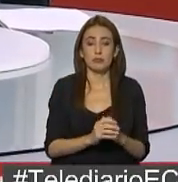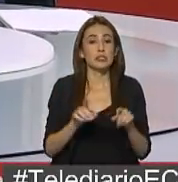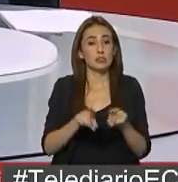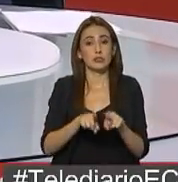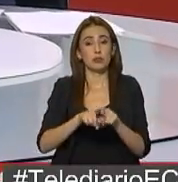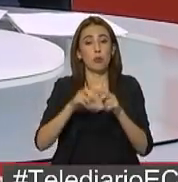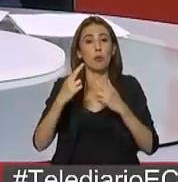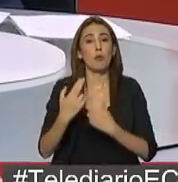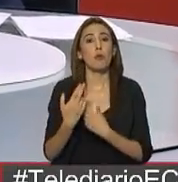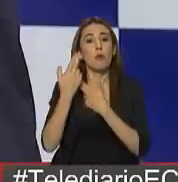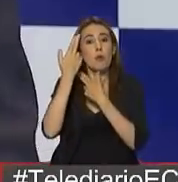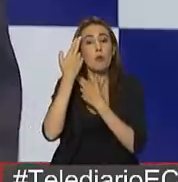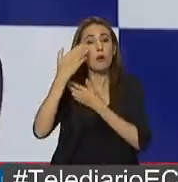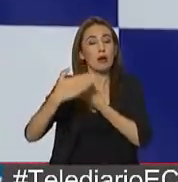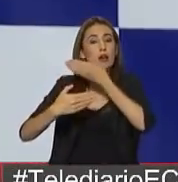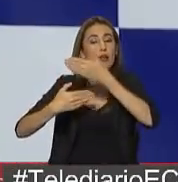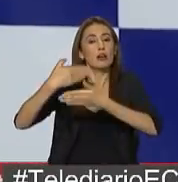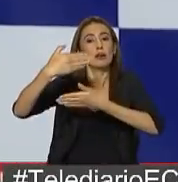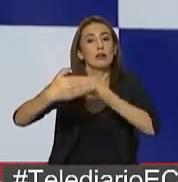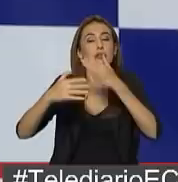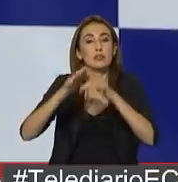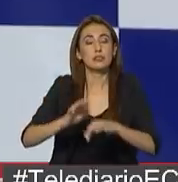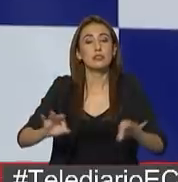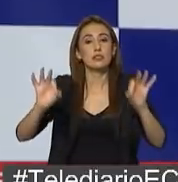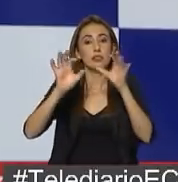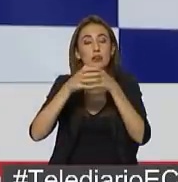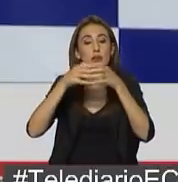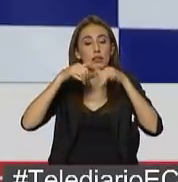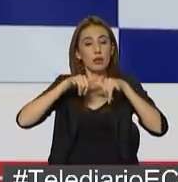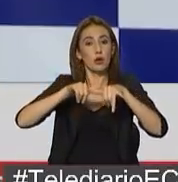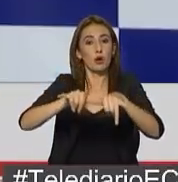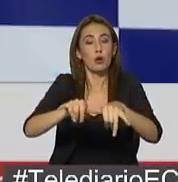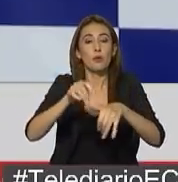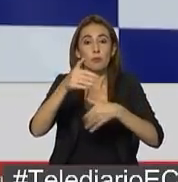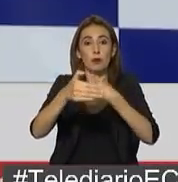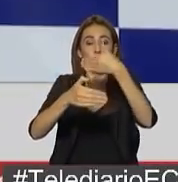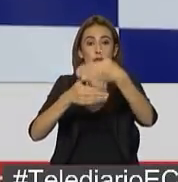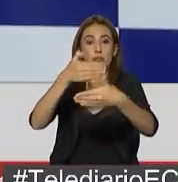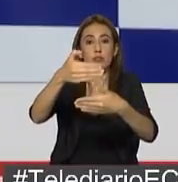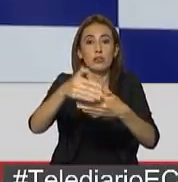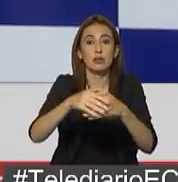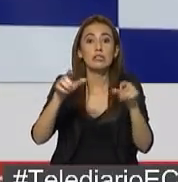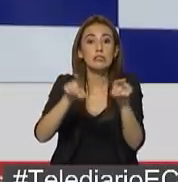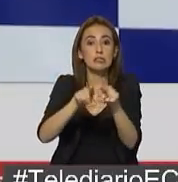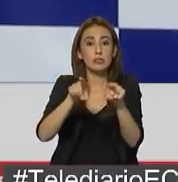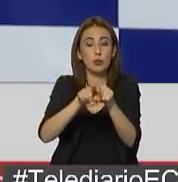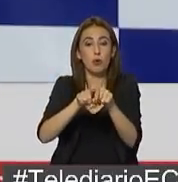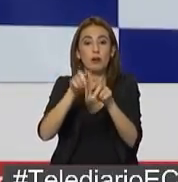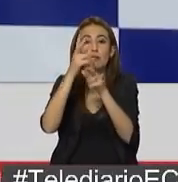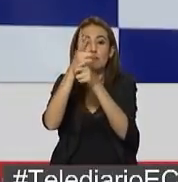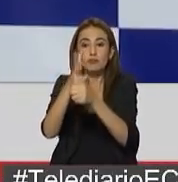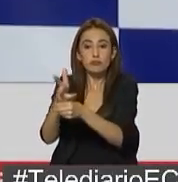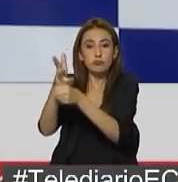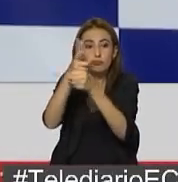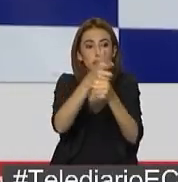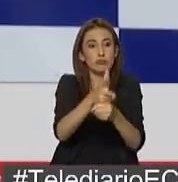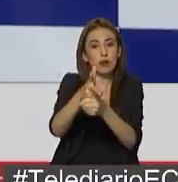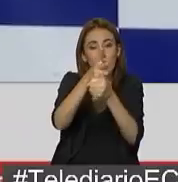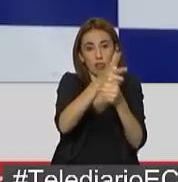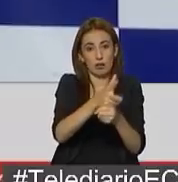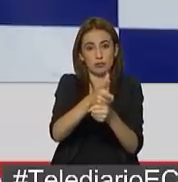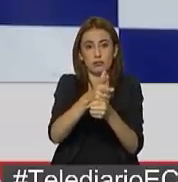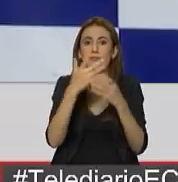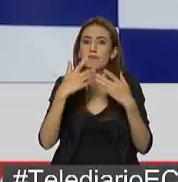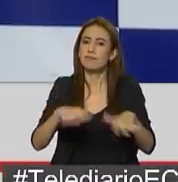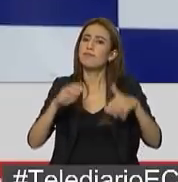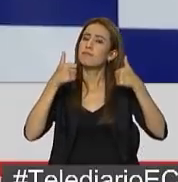Armadas? De la Fuerza Aérea. ¿Qué es lo que hace la defensa aérea con sus radares? Se llaman secundarios.